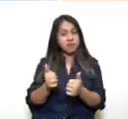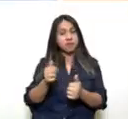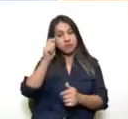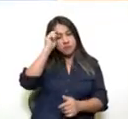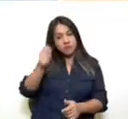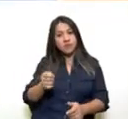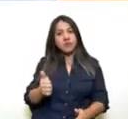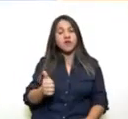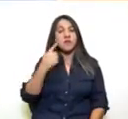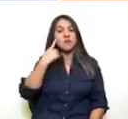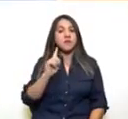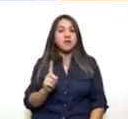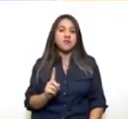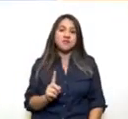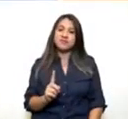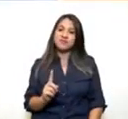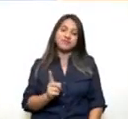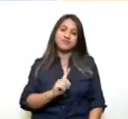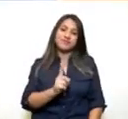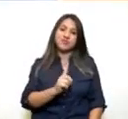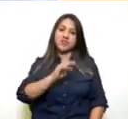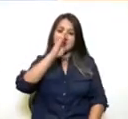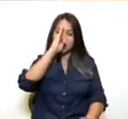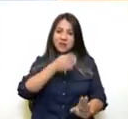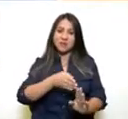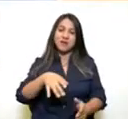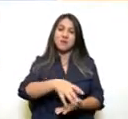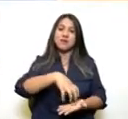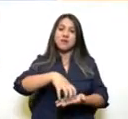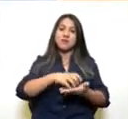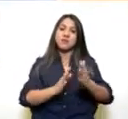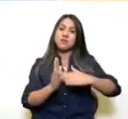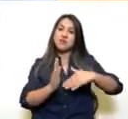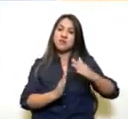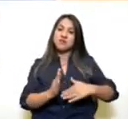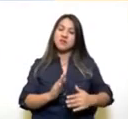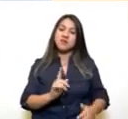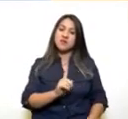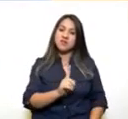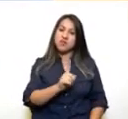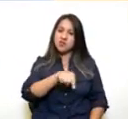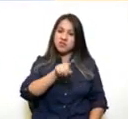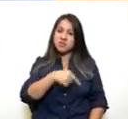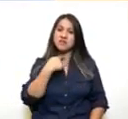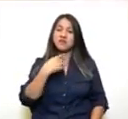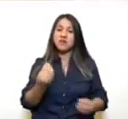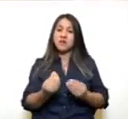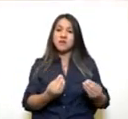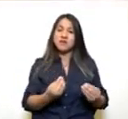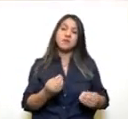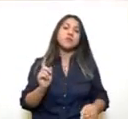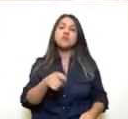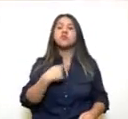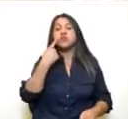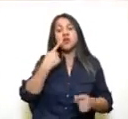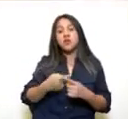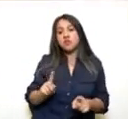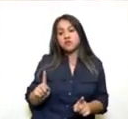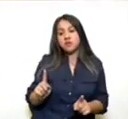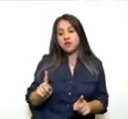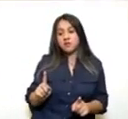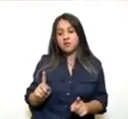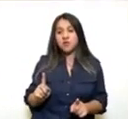no ha llegado no ha llegado a la avena directamente a la población no ha llegado a la gente no está llegando que lo que ha pasado nosotros desconocemos